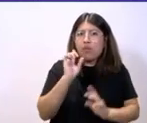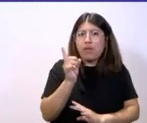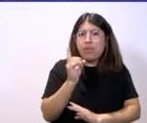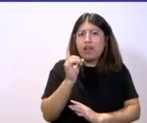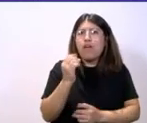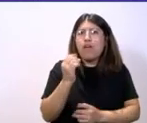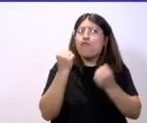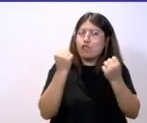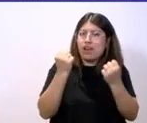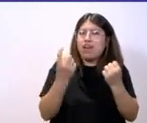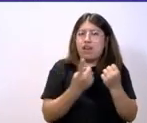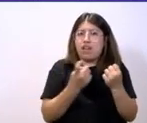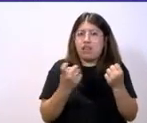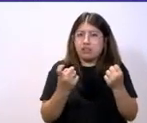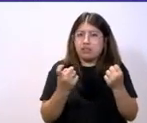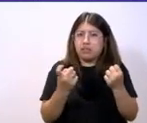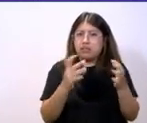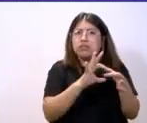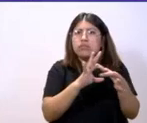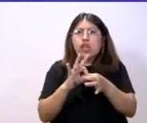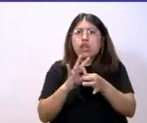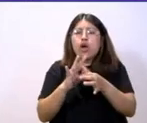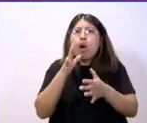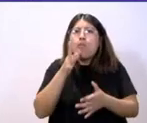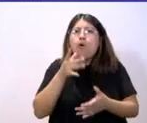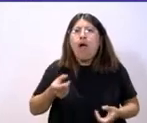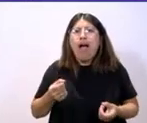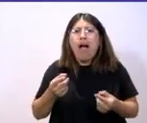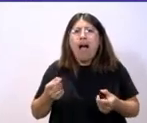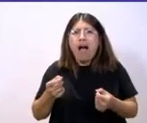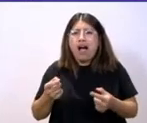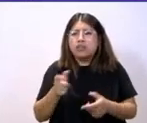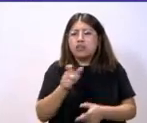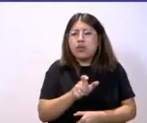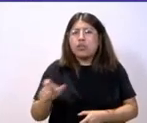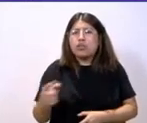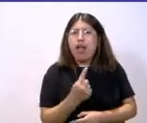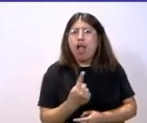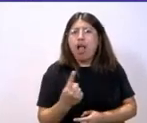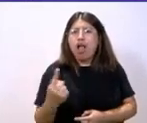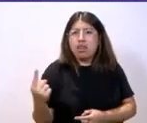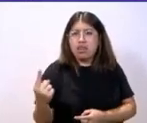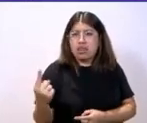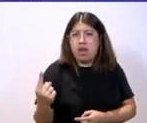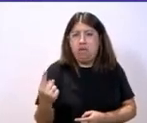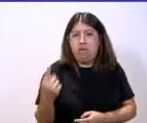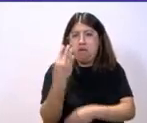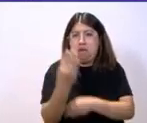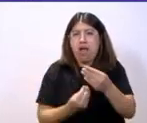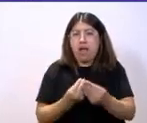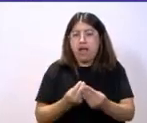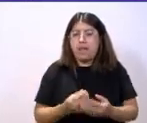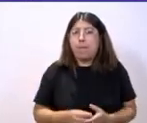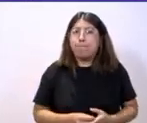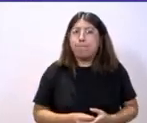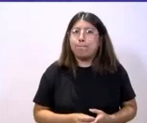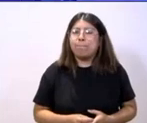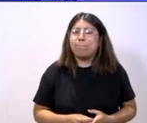ver con el gasto por habitante que vamos a destinar a esa partida. Porque sabe